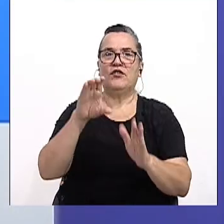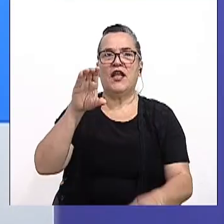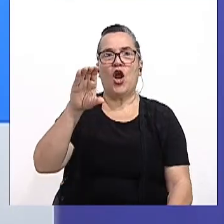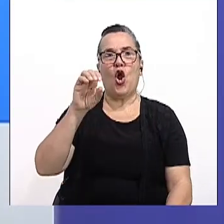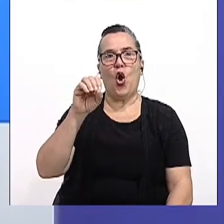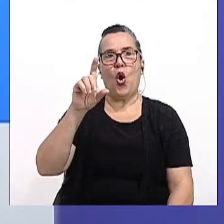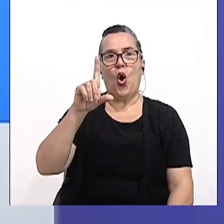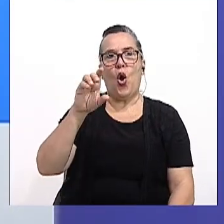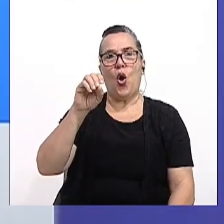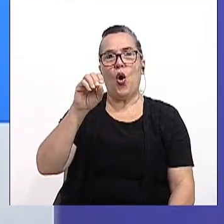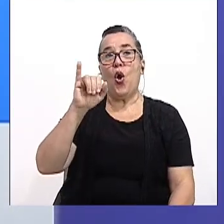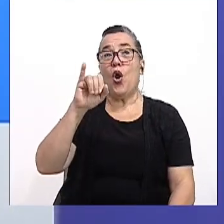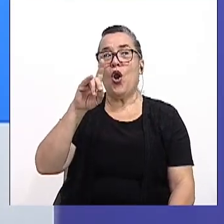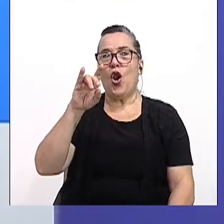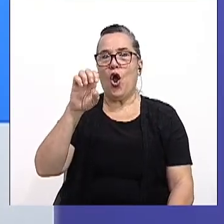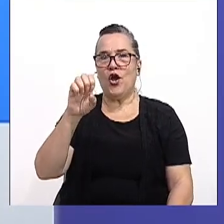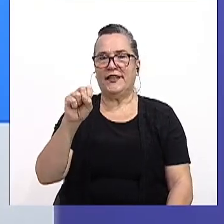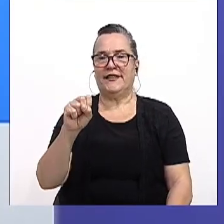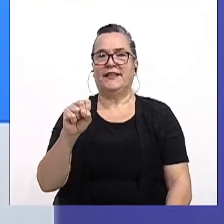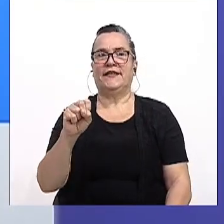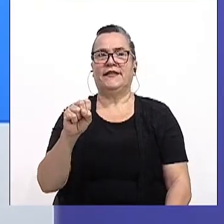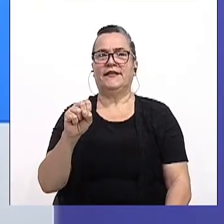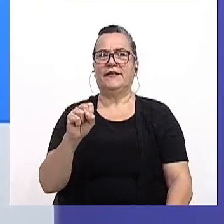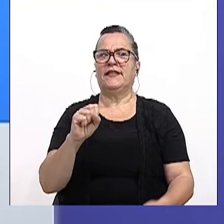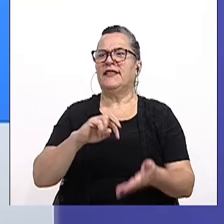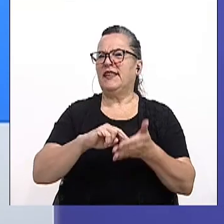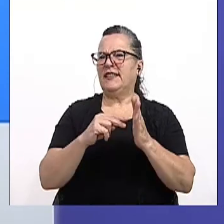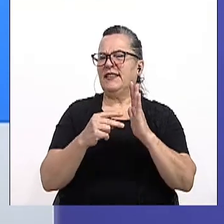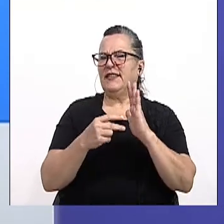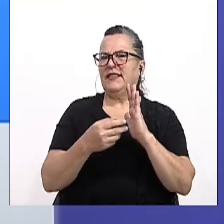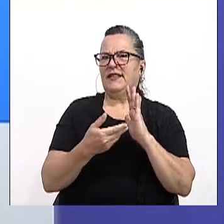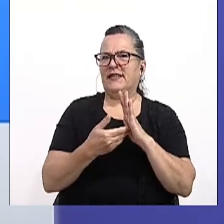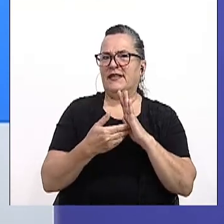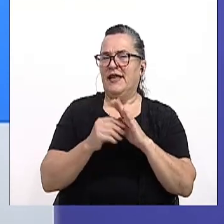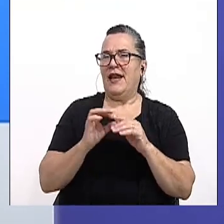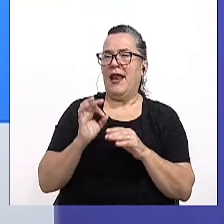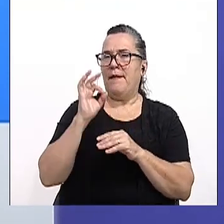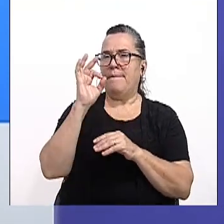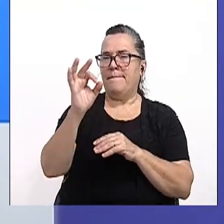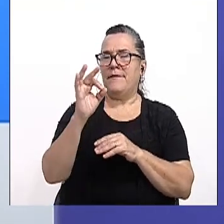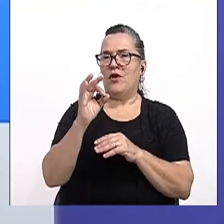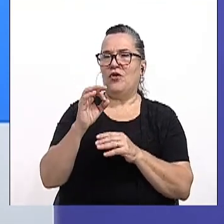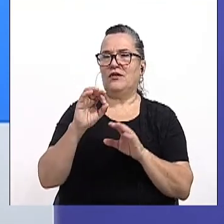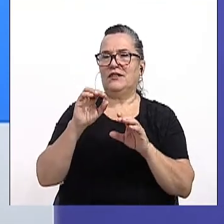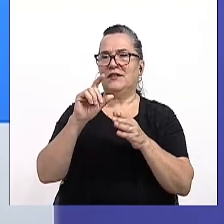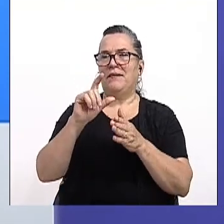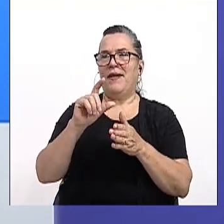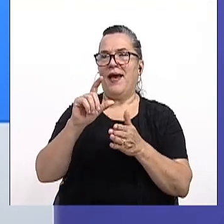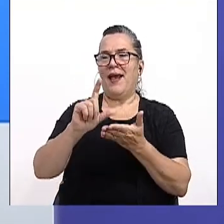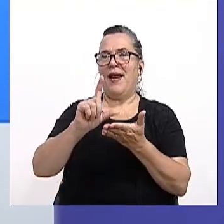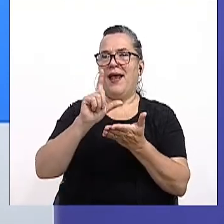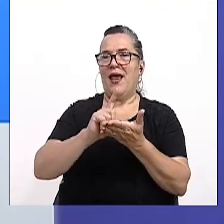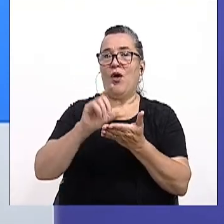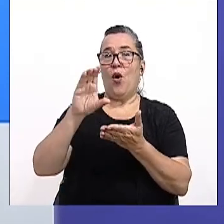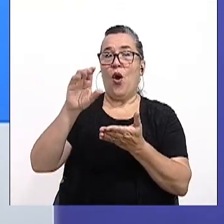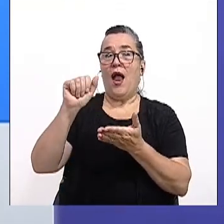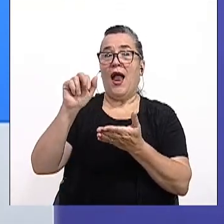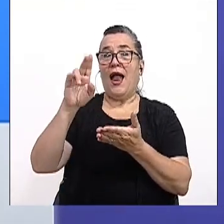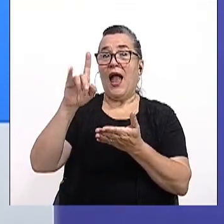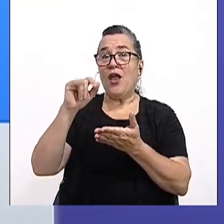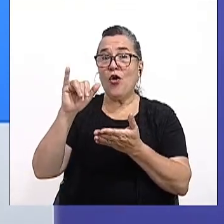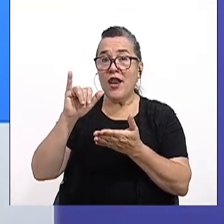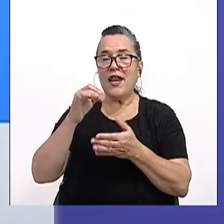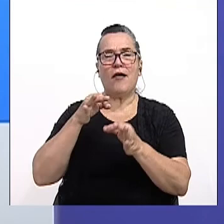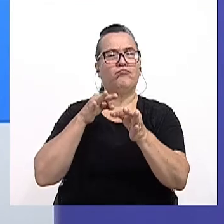de coloides que van a estar reforzando en la próxima clase con la profesora Carolina Serrano, que les